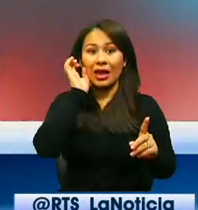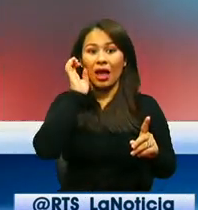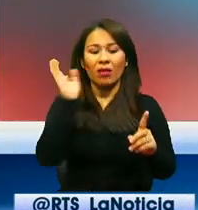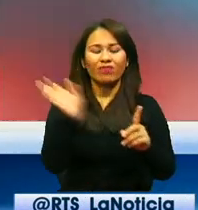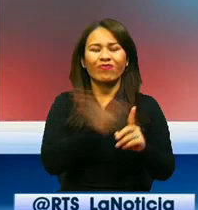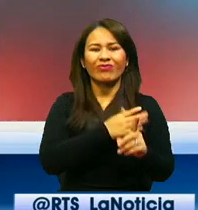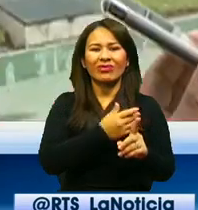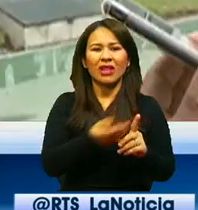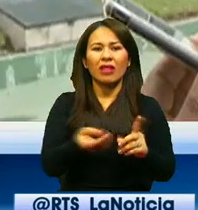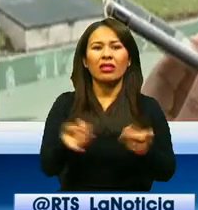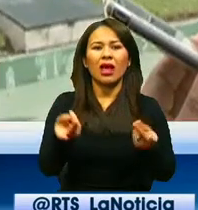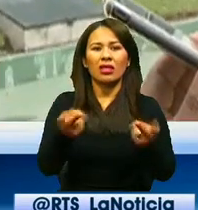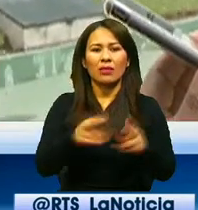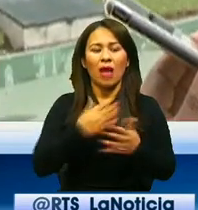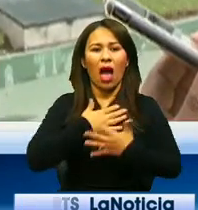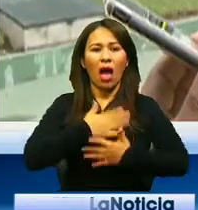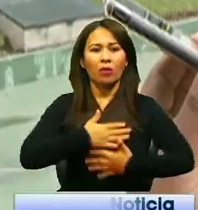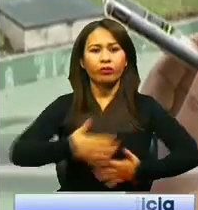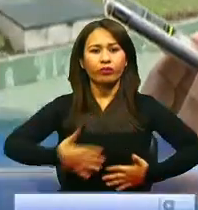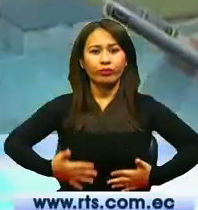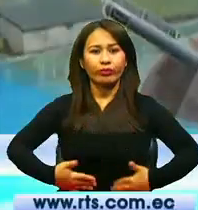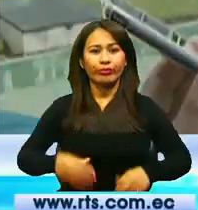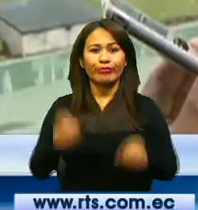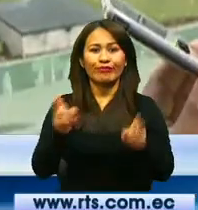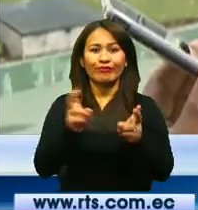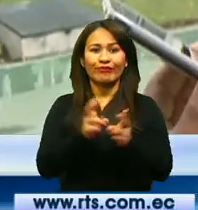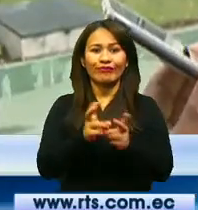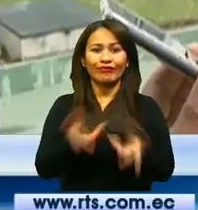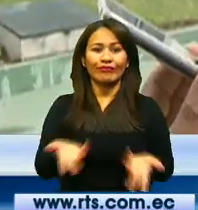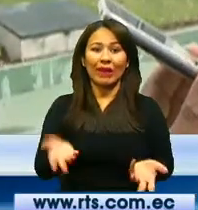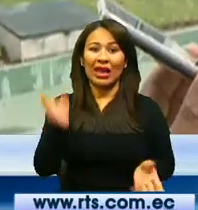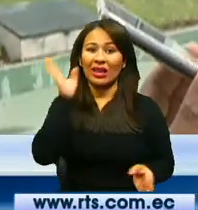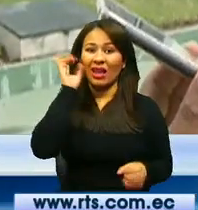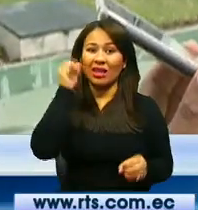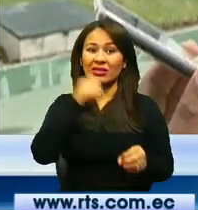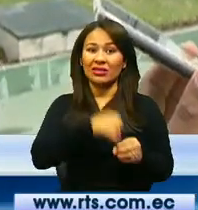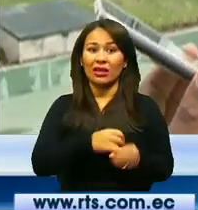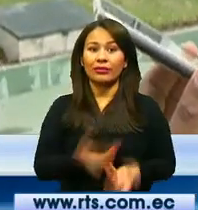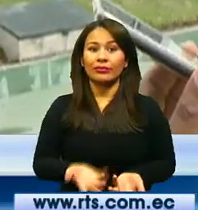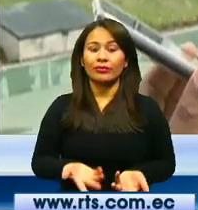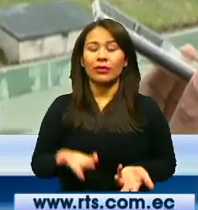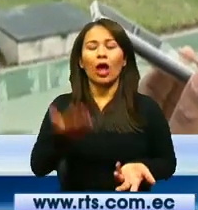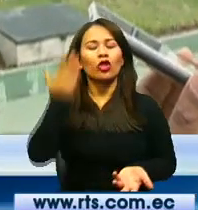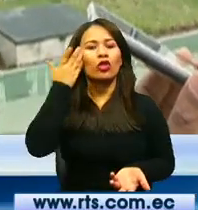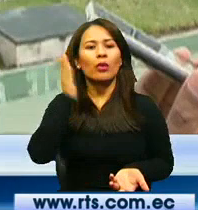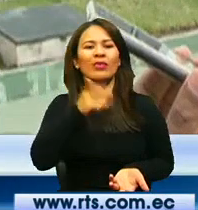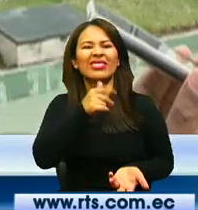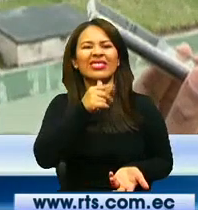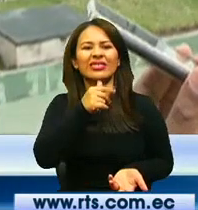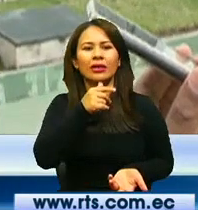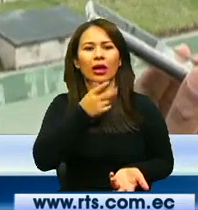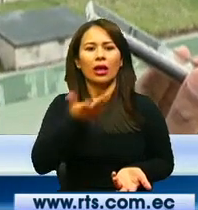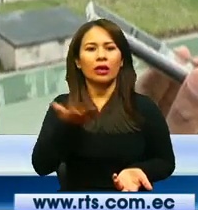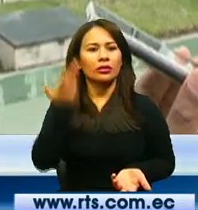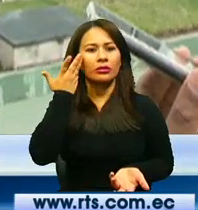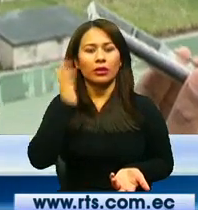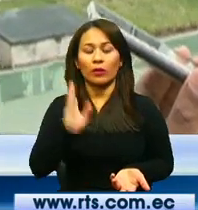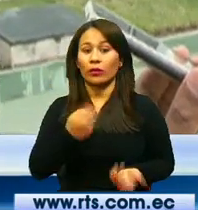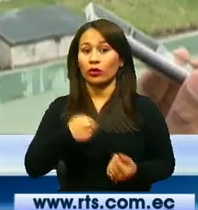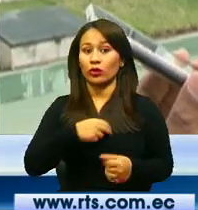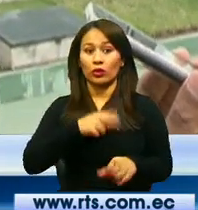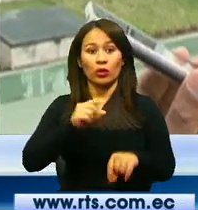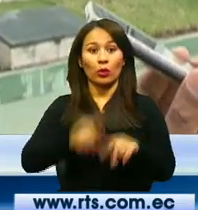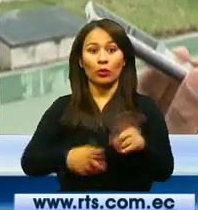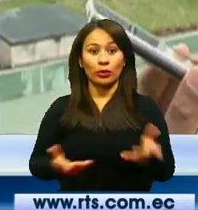ultrajada sexualmente. Hay que hacer las investigaciones claras para saber cuál es el fin, cuál fue la causa de este hecho. No podemos